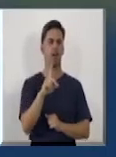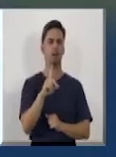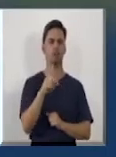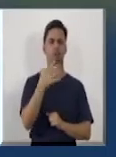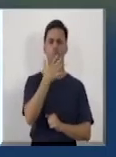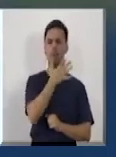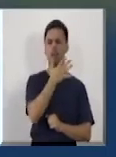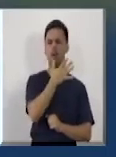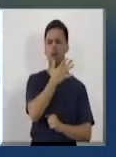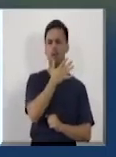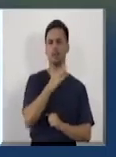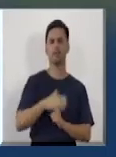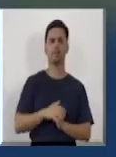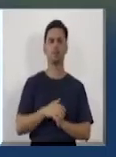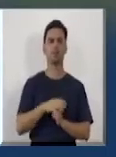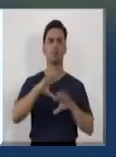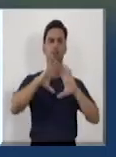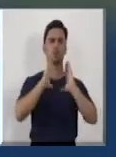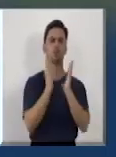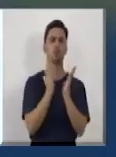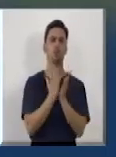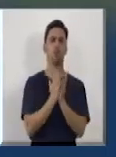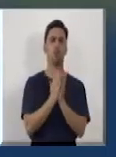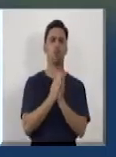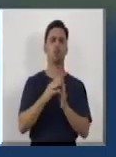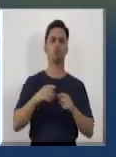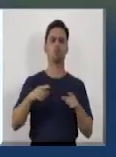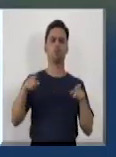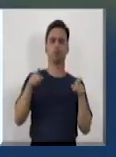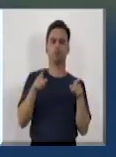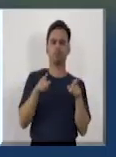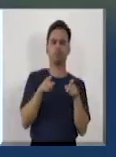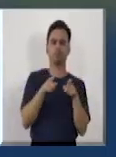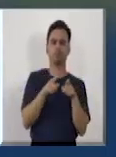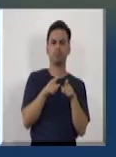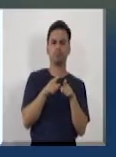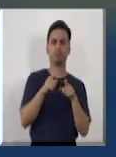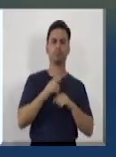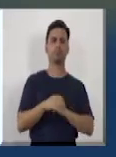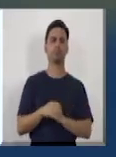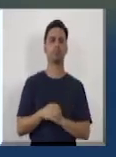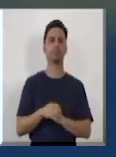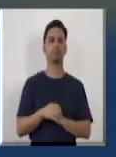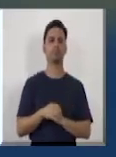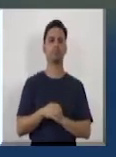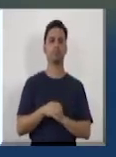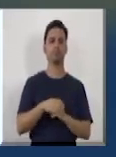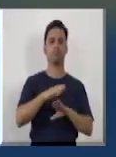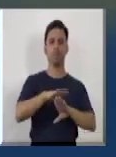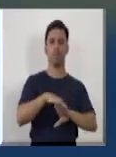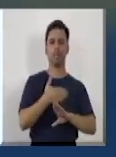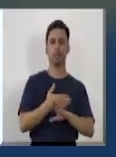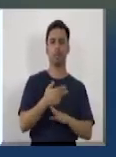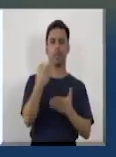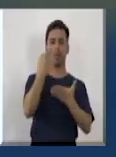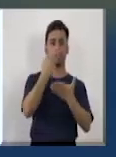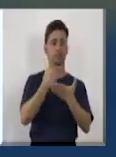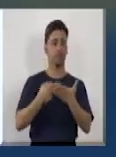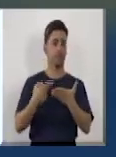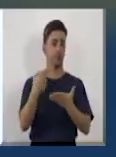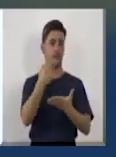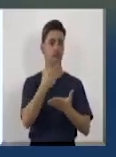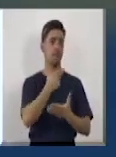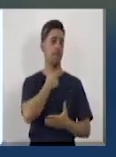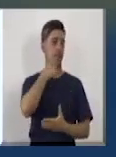acercan? Y un inciso D: dibuja un esquema donde muestre las 2 esferas electrizadas que se repelen